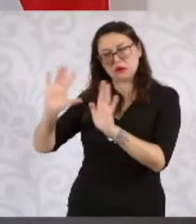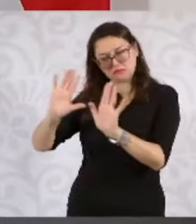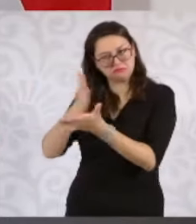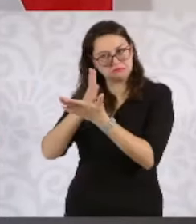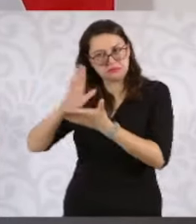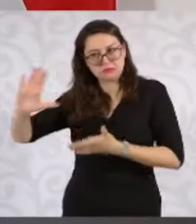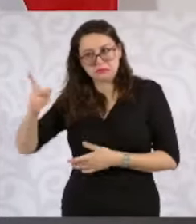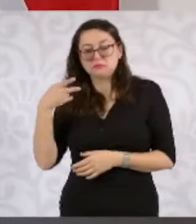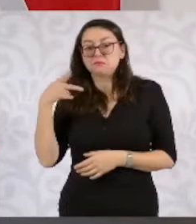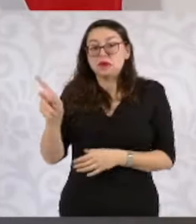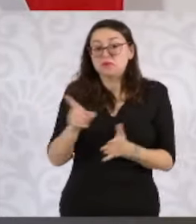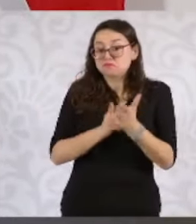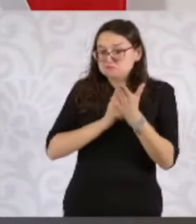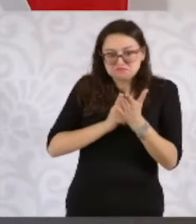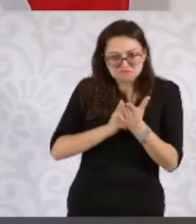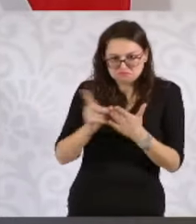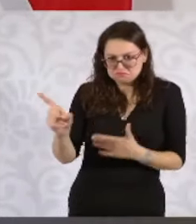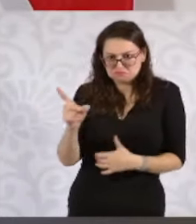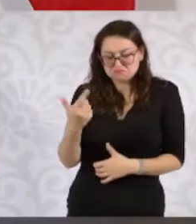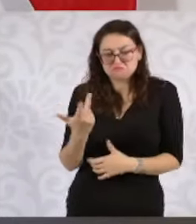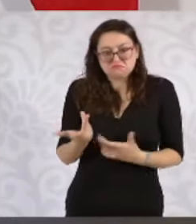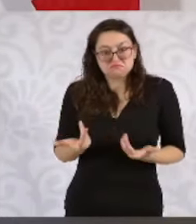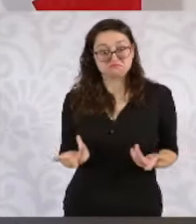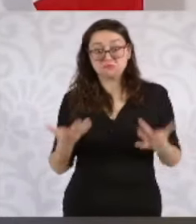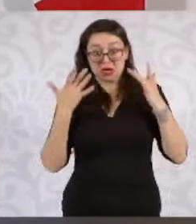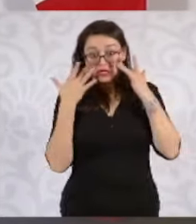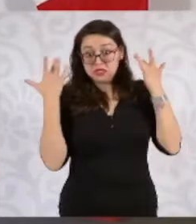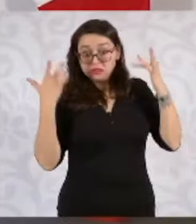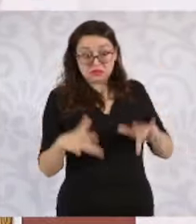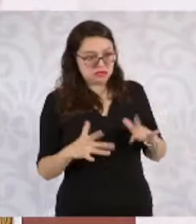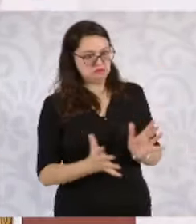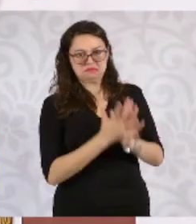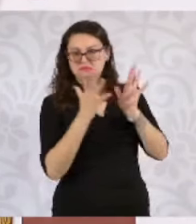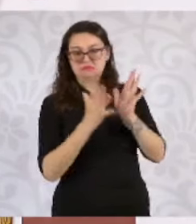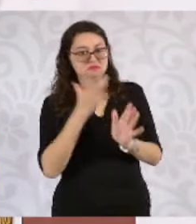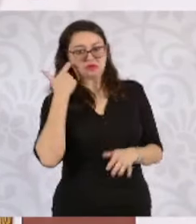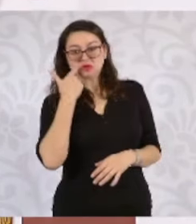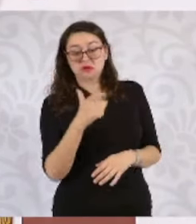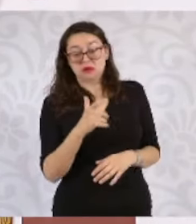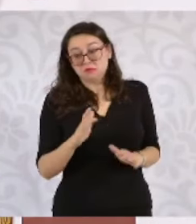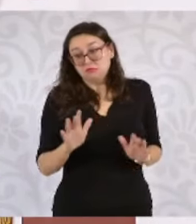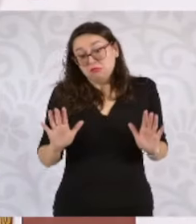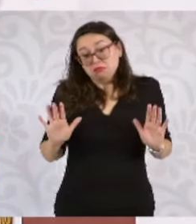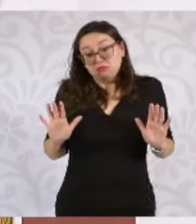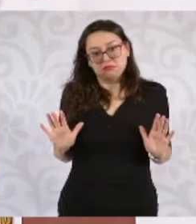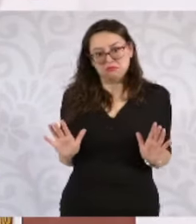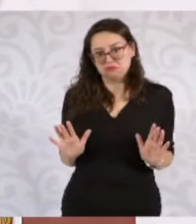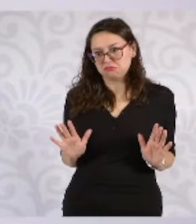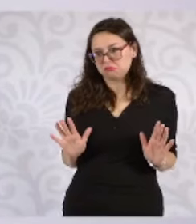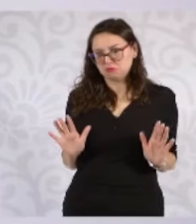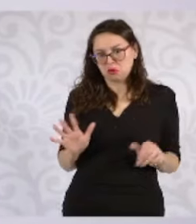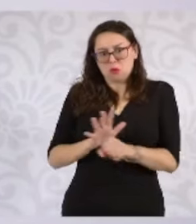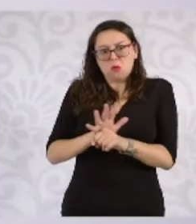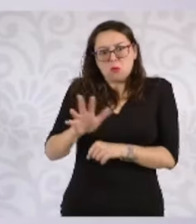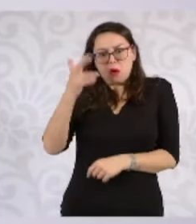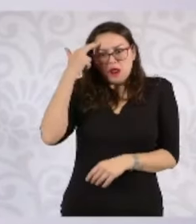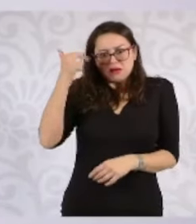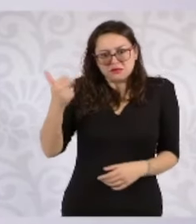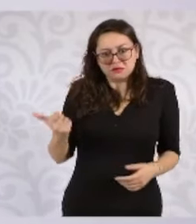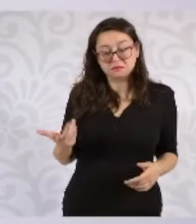No tendrían por qué decir que no participan. Más bien la invitación es a todos los jueces, a todas